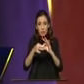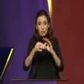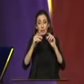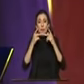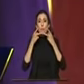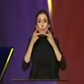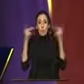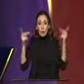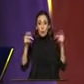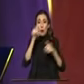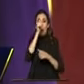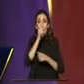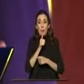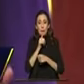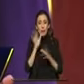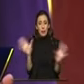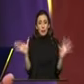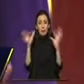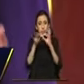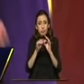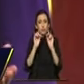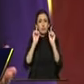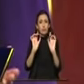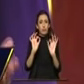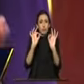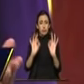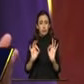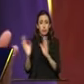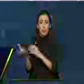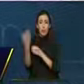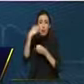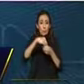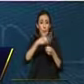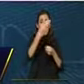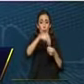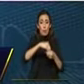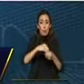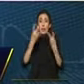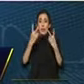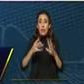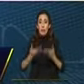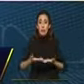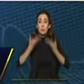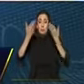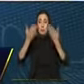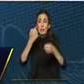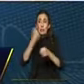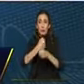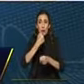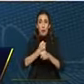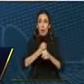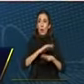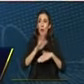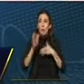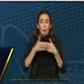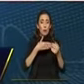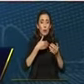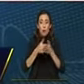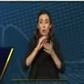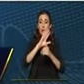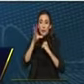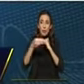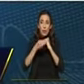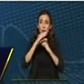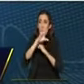ahorran millones de dólares al Estado, pero sobre todo generan miles de puestos de trabajo. Por donde se lo vea, la suma de